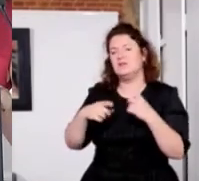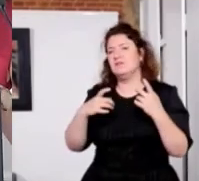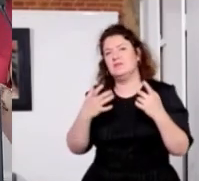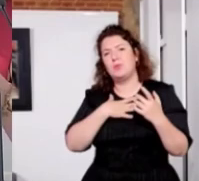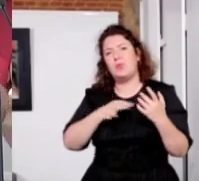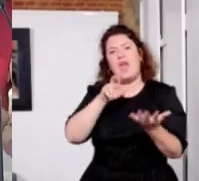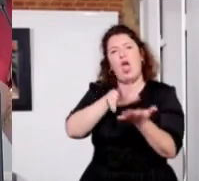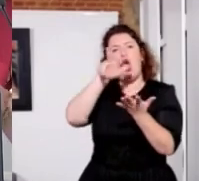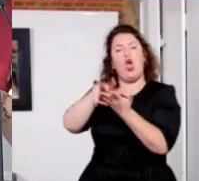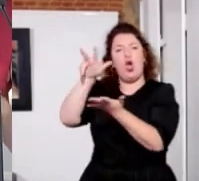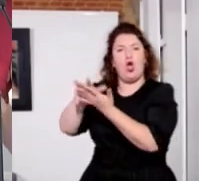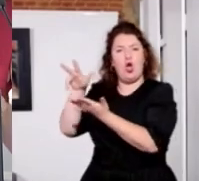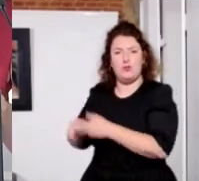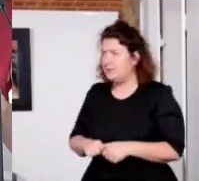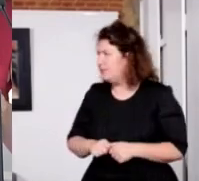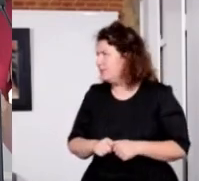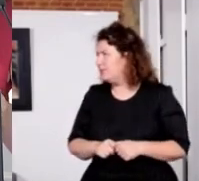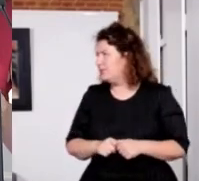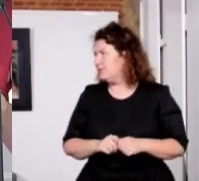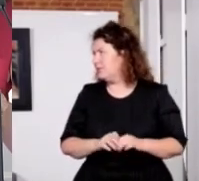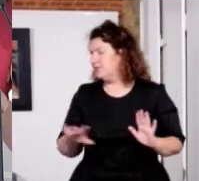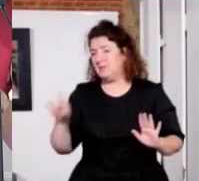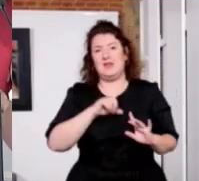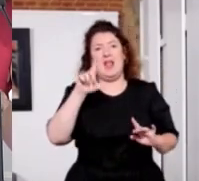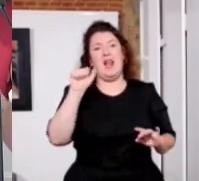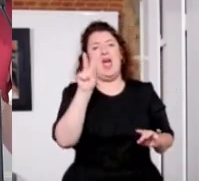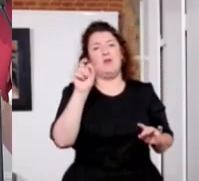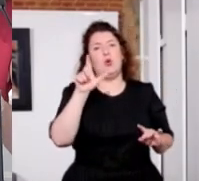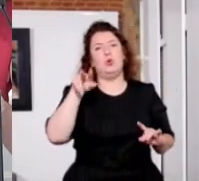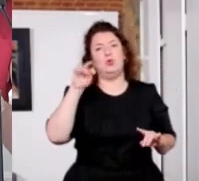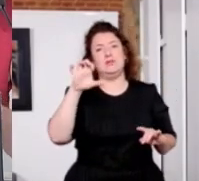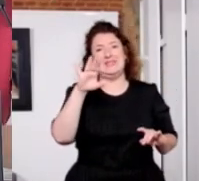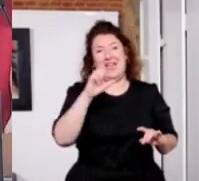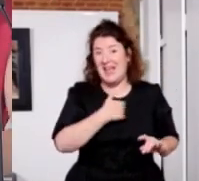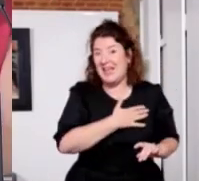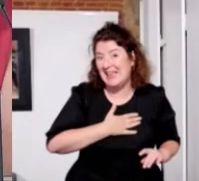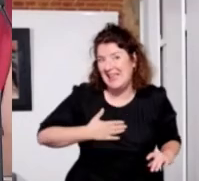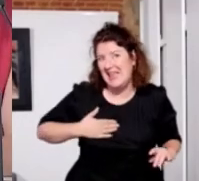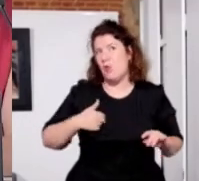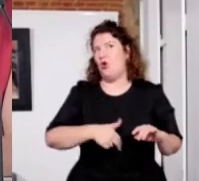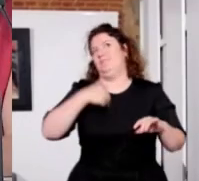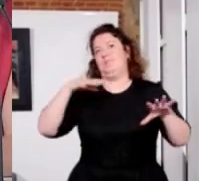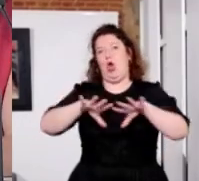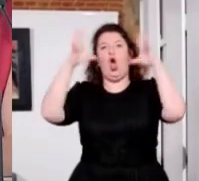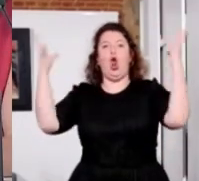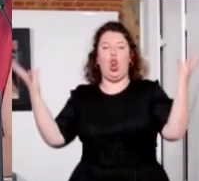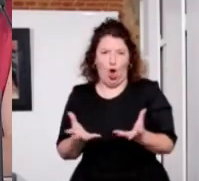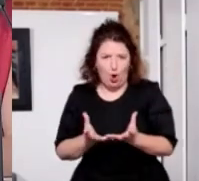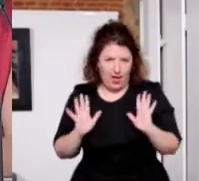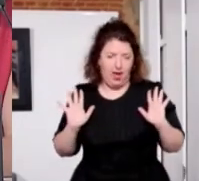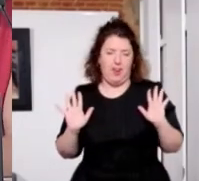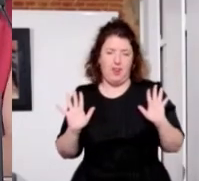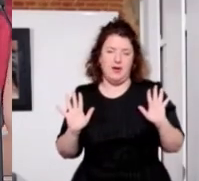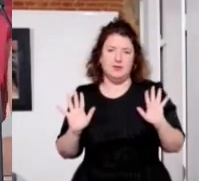puedan colgar, claro, que busquen... Yo creo que la Volunteca nace con la voluntad global, es decir, que de, por una